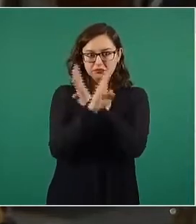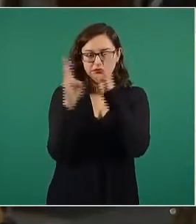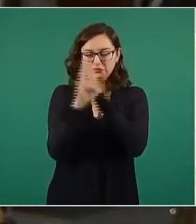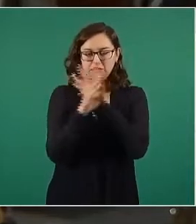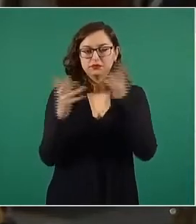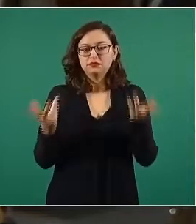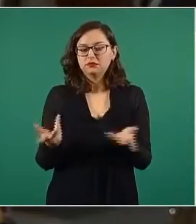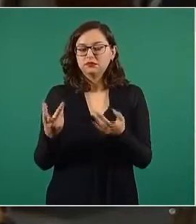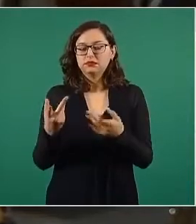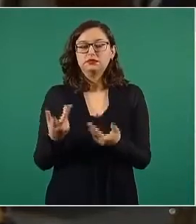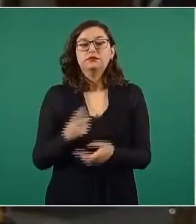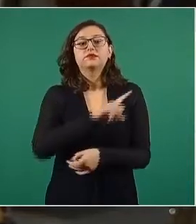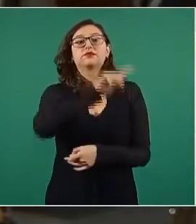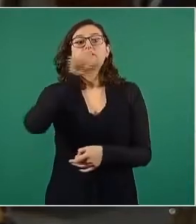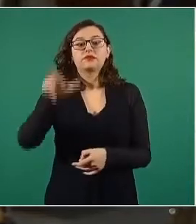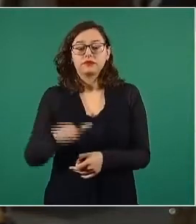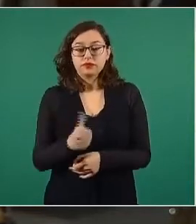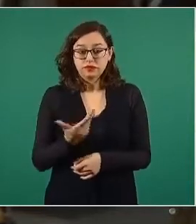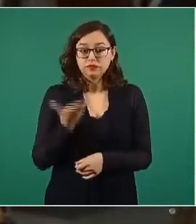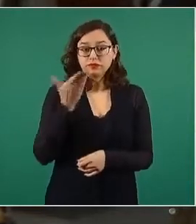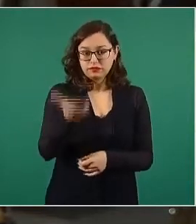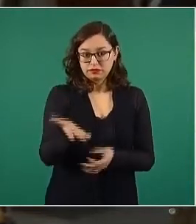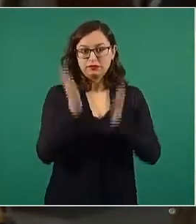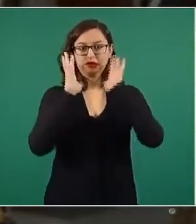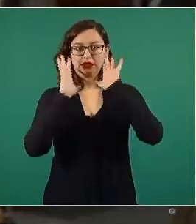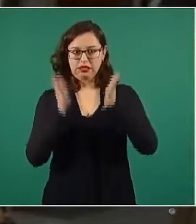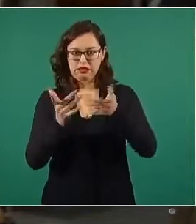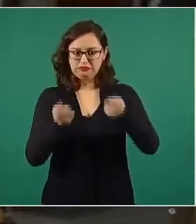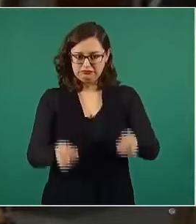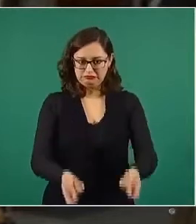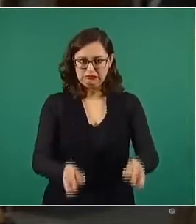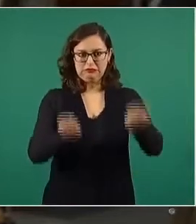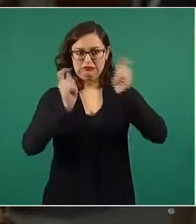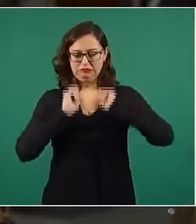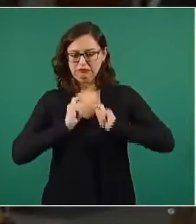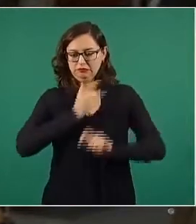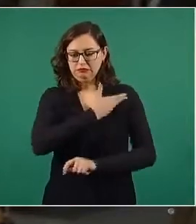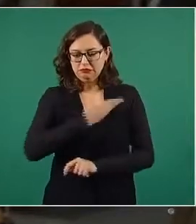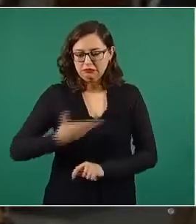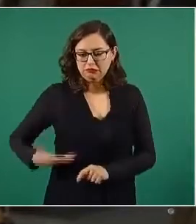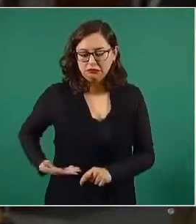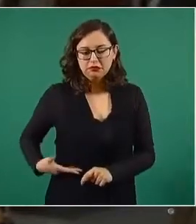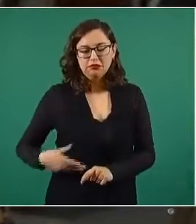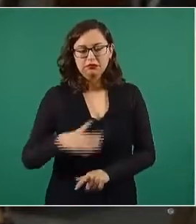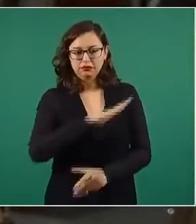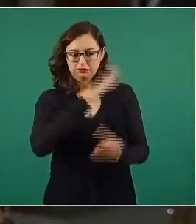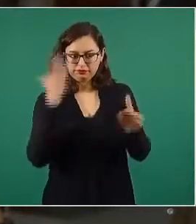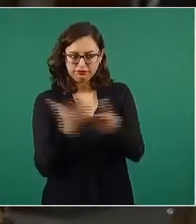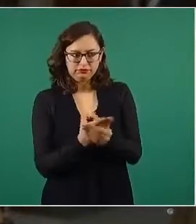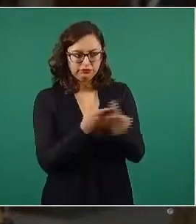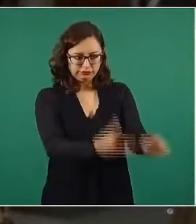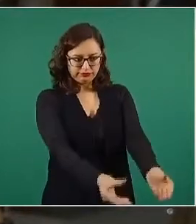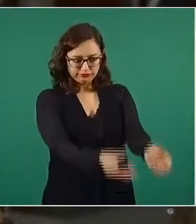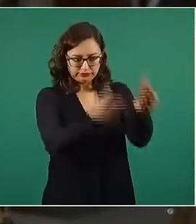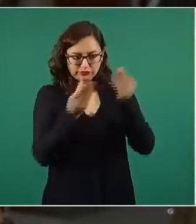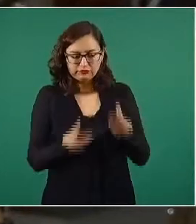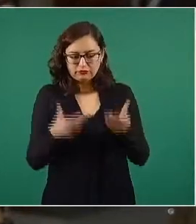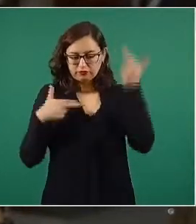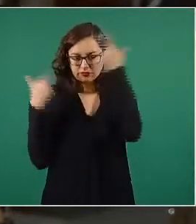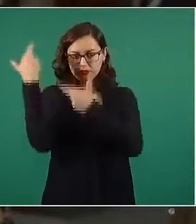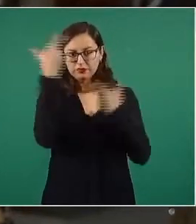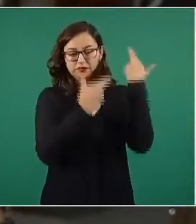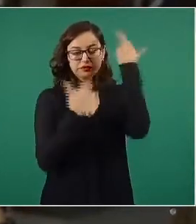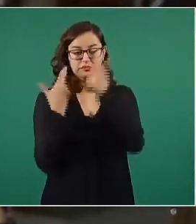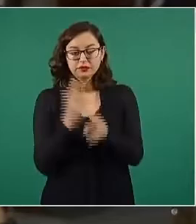vez que asumió la presidencia de la República, si algún agente del CISEN se acercó a usted para